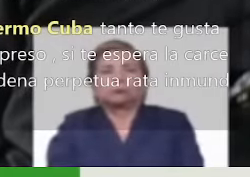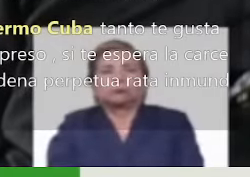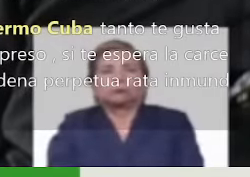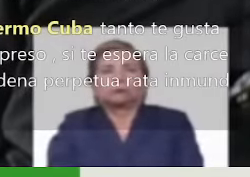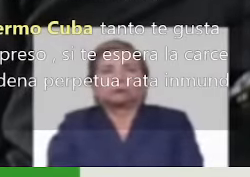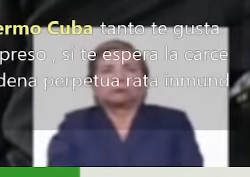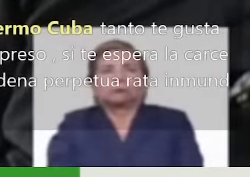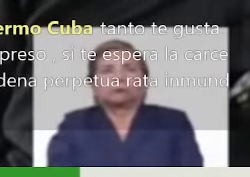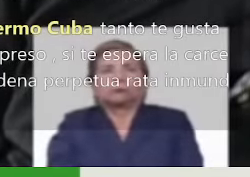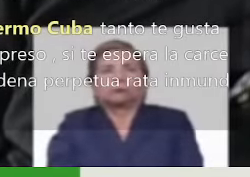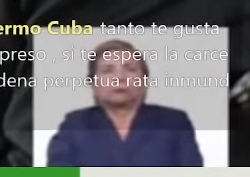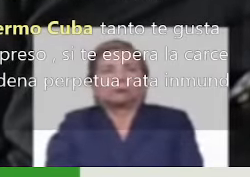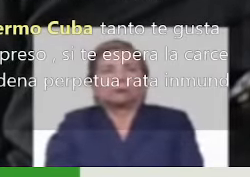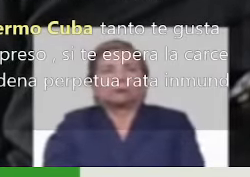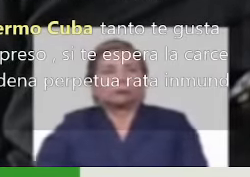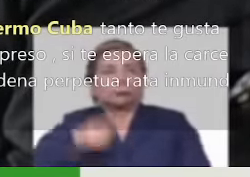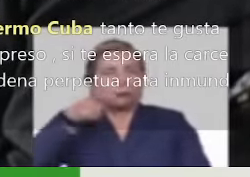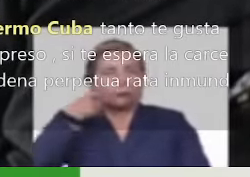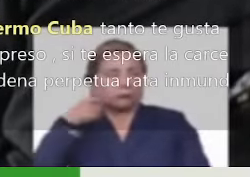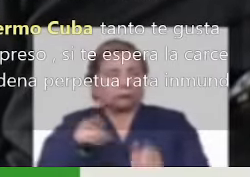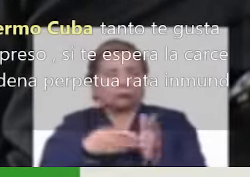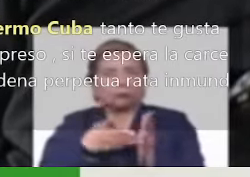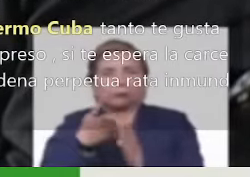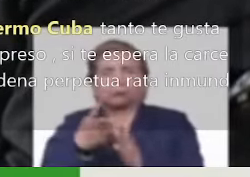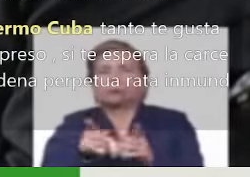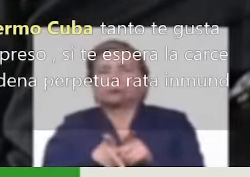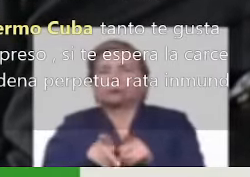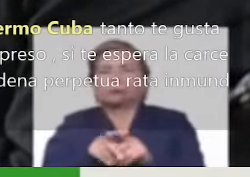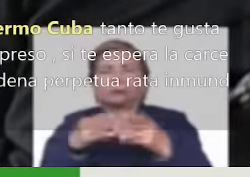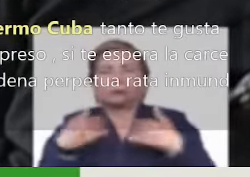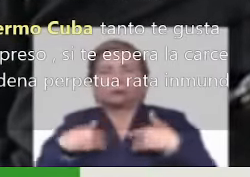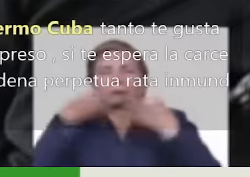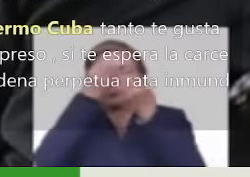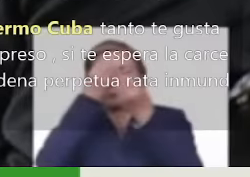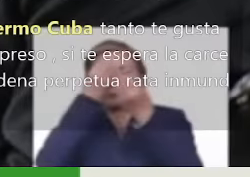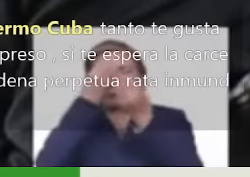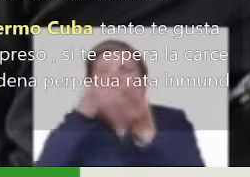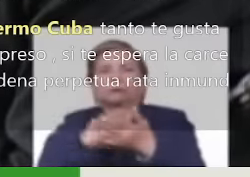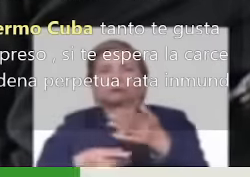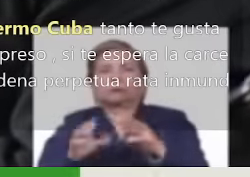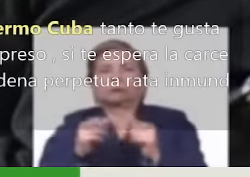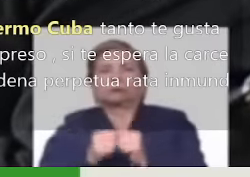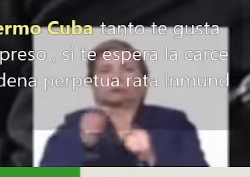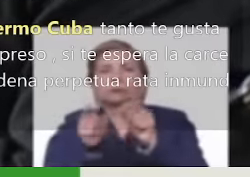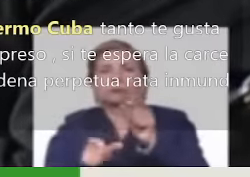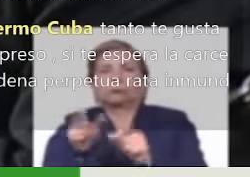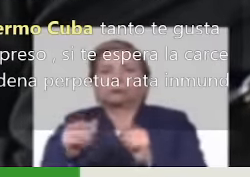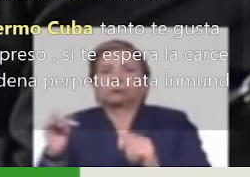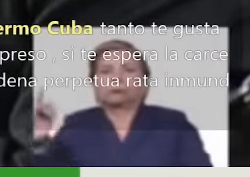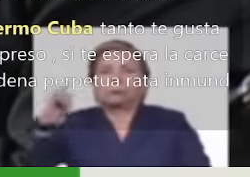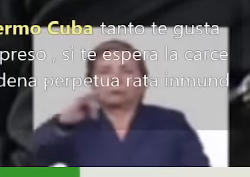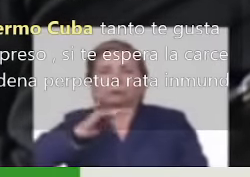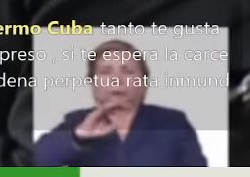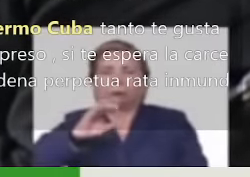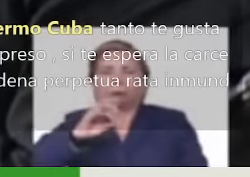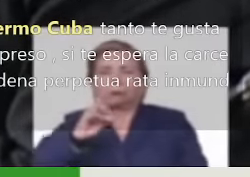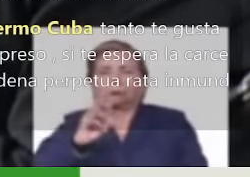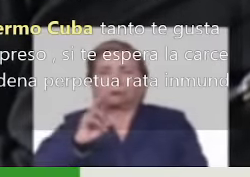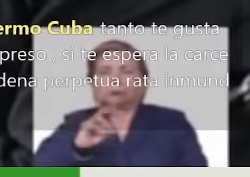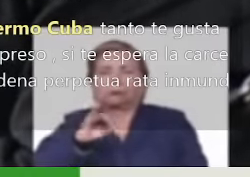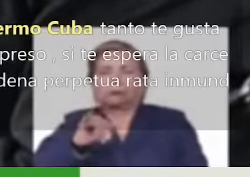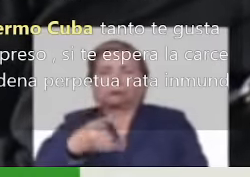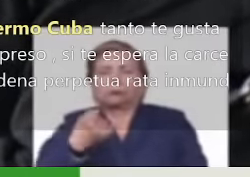Señor Chimabukuro, en esa misma línea se tiene información del manifiesto de pasajeros del avión